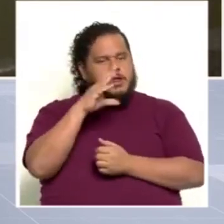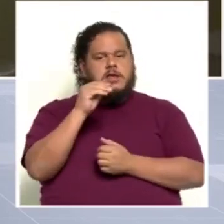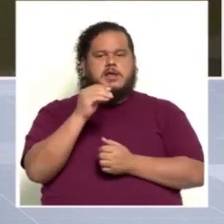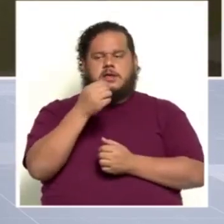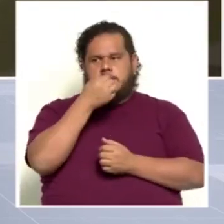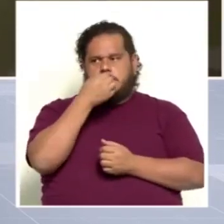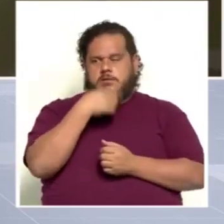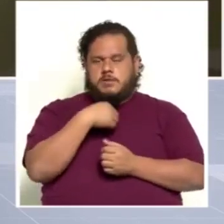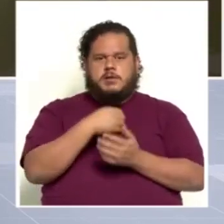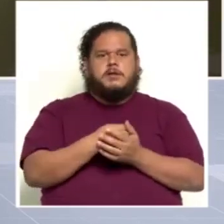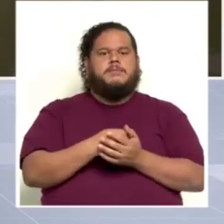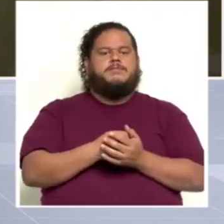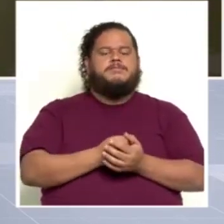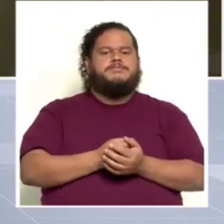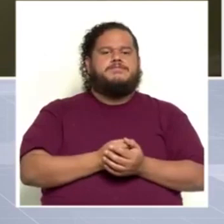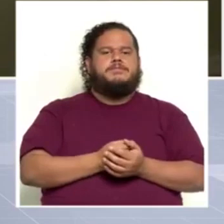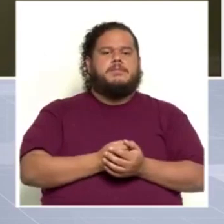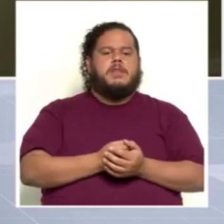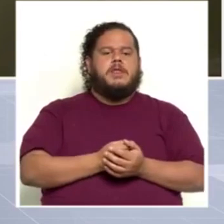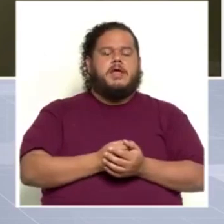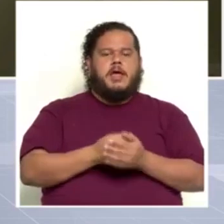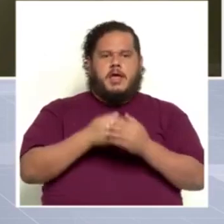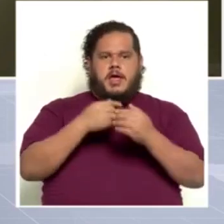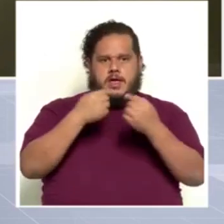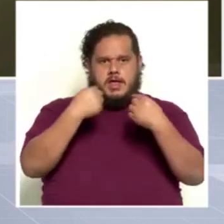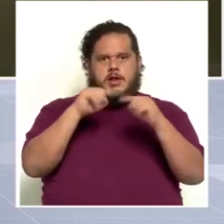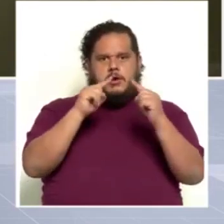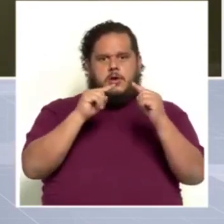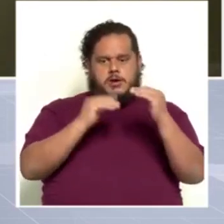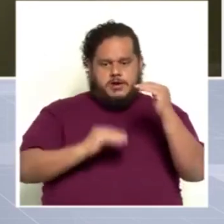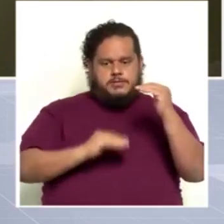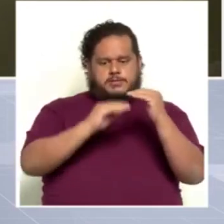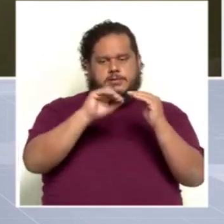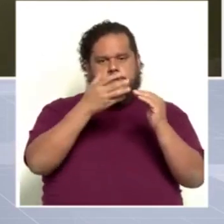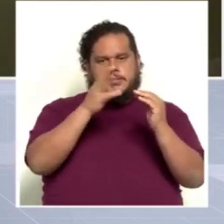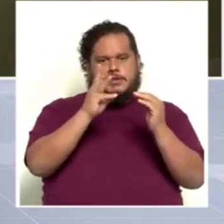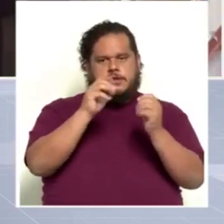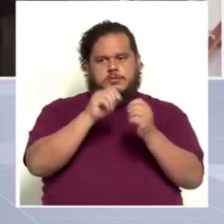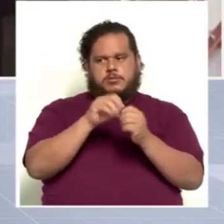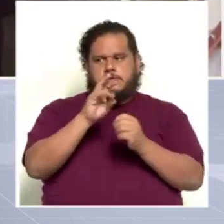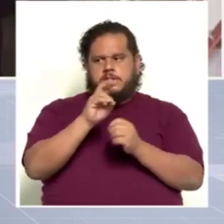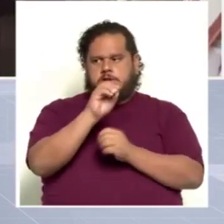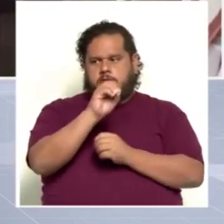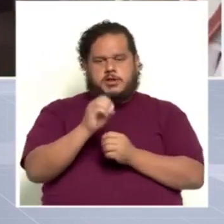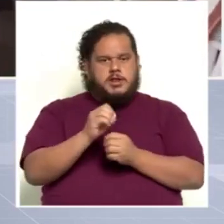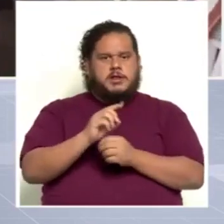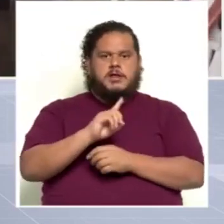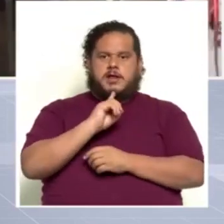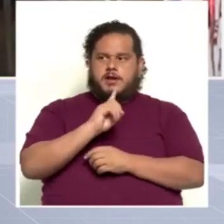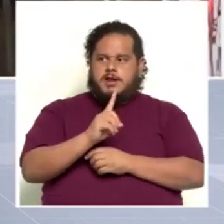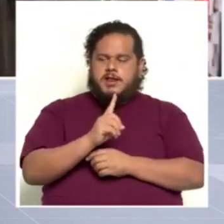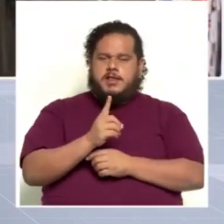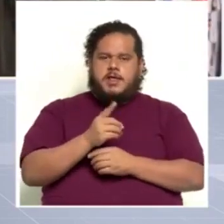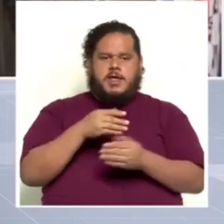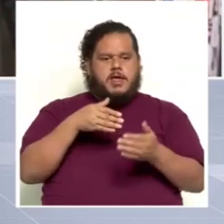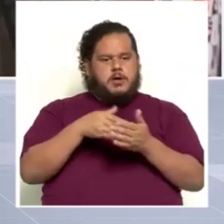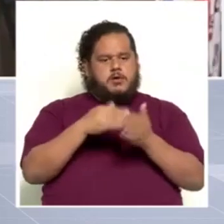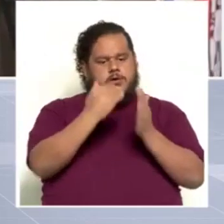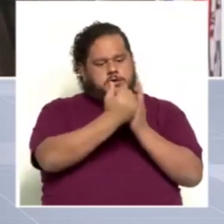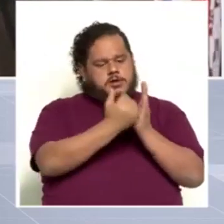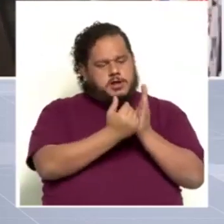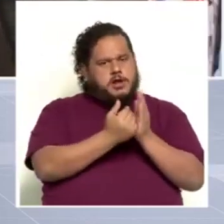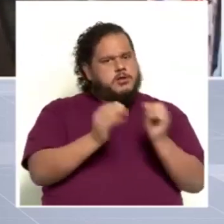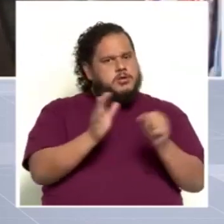María Villalta Flores Estrada, alcanza ese 16,7%, que en la realidad contra el padrón total es